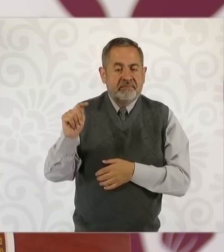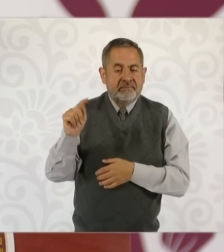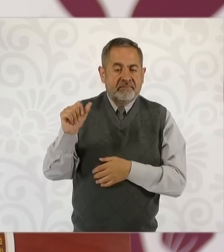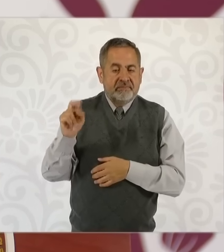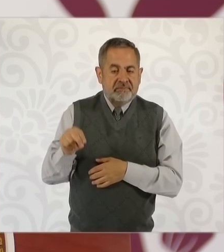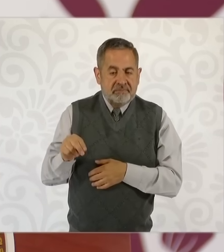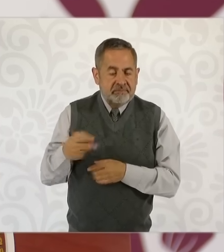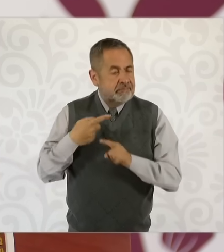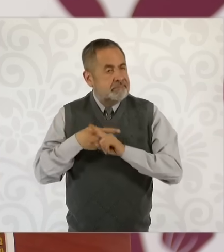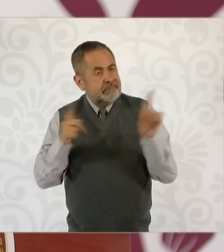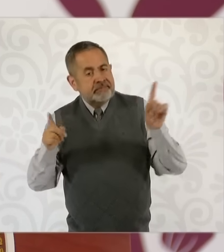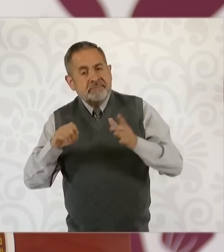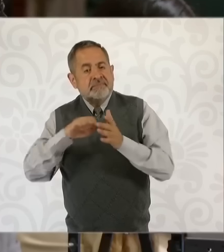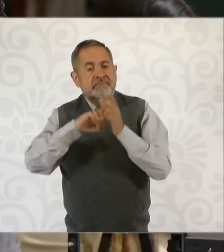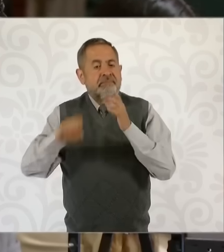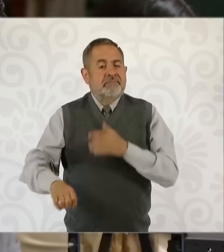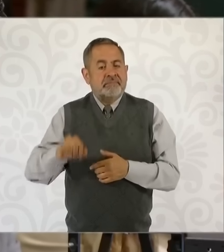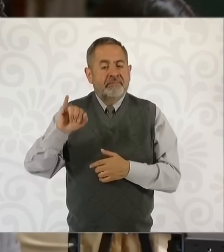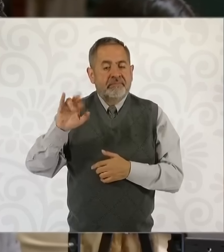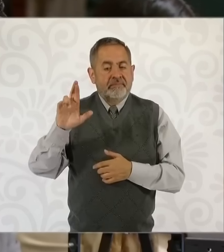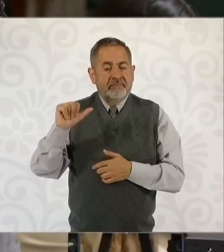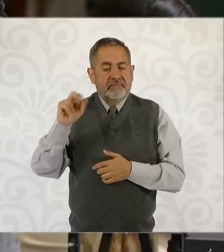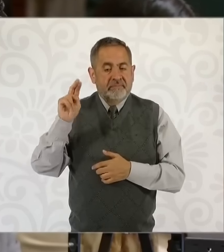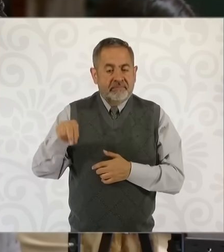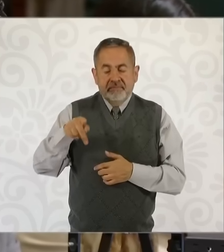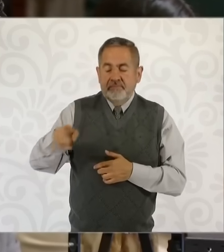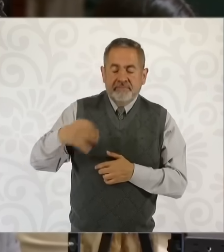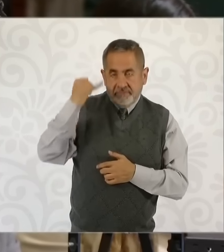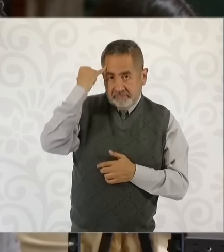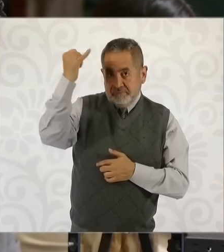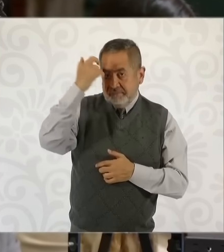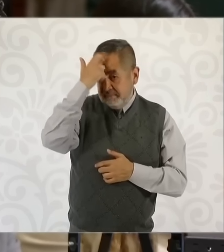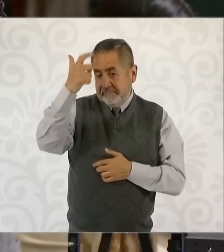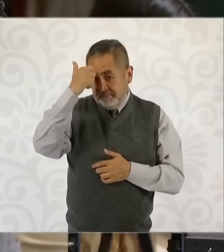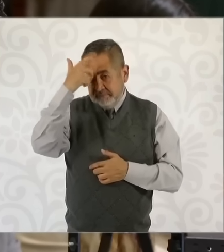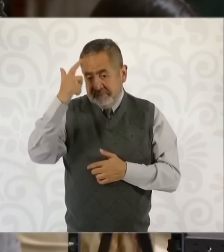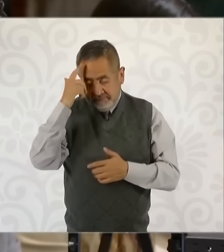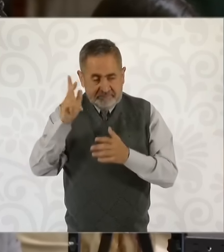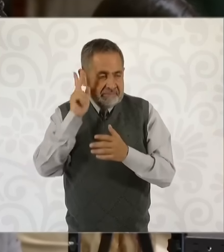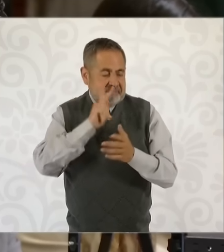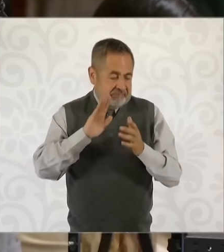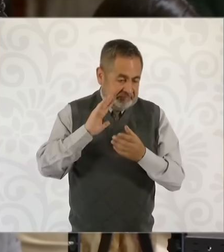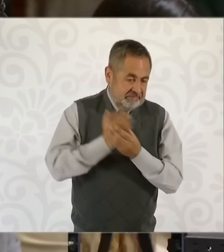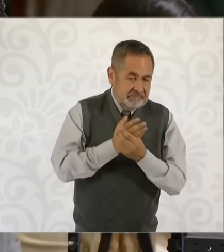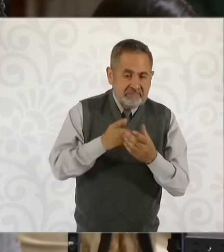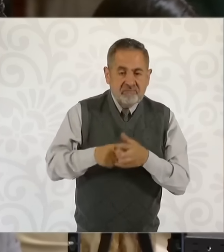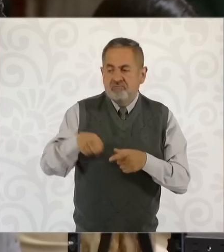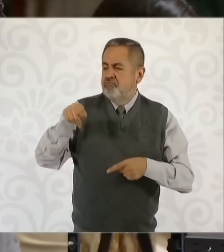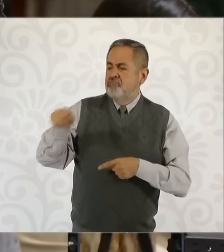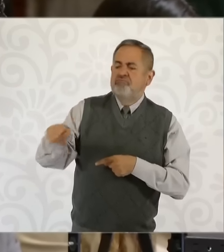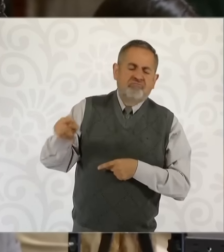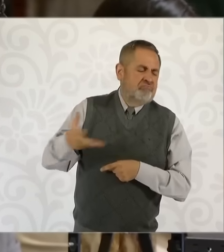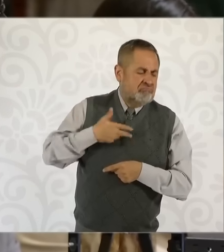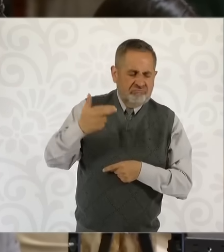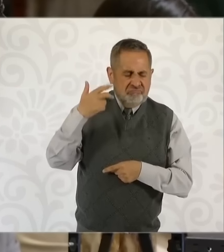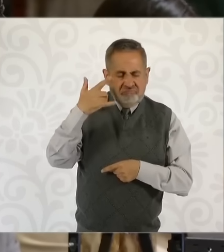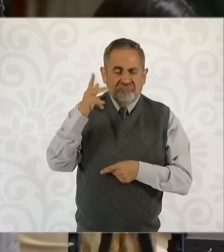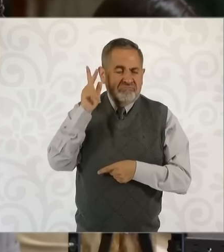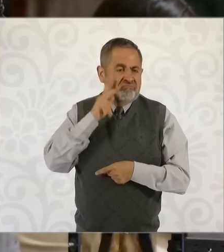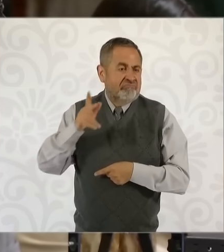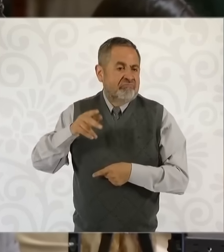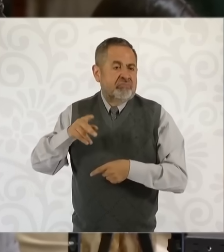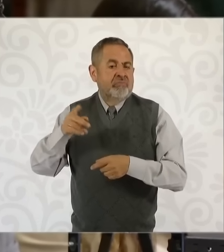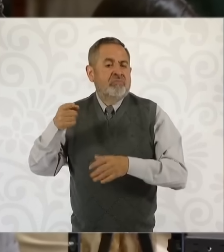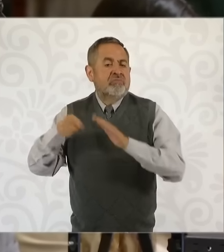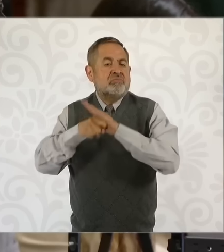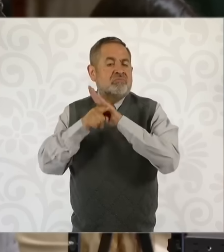Pero en el caso, por ejemplo, de Irak, se inventaron estas pruebas de las armas de destrucción masiva. Todo esto lo